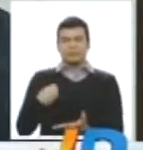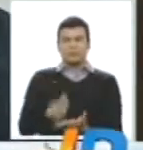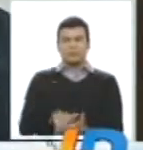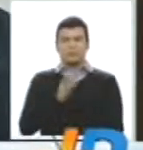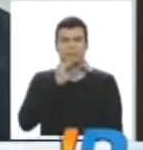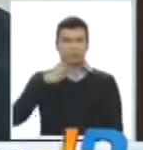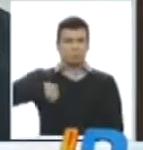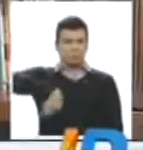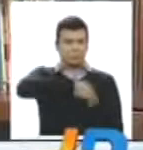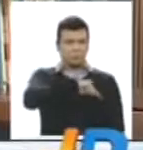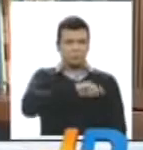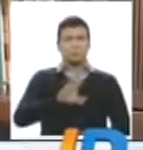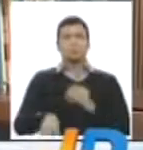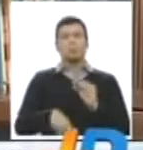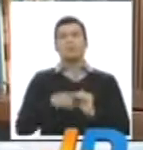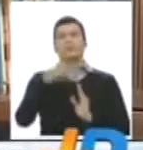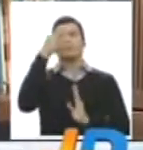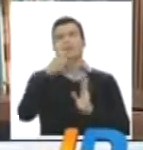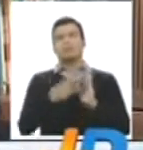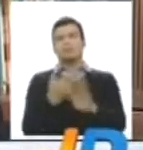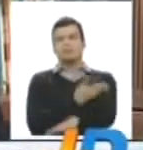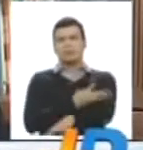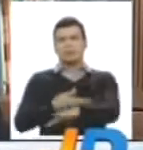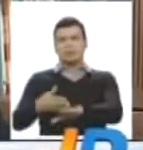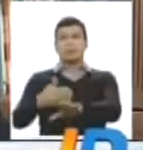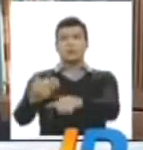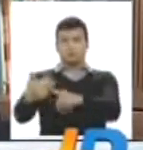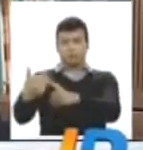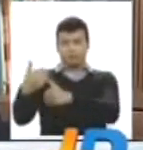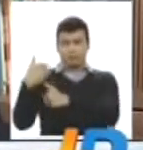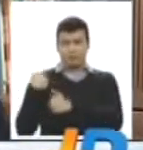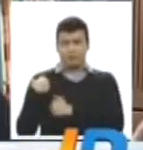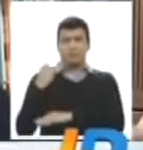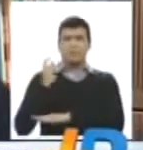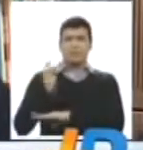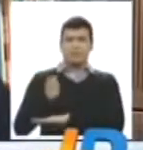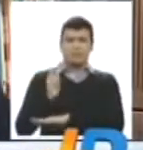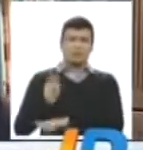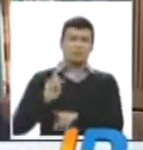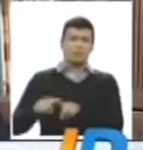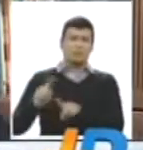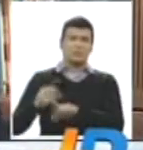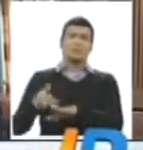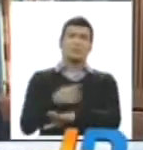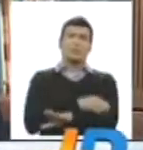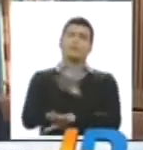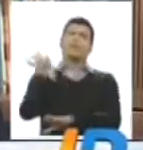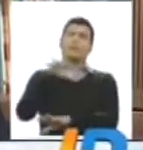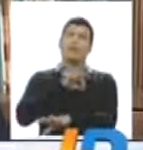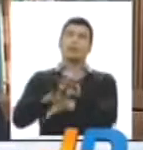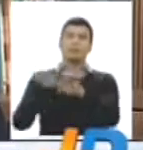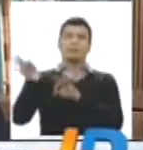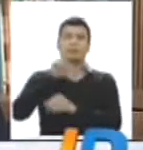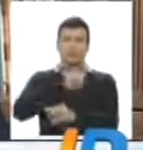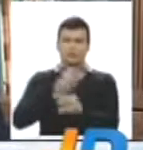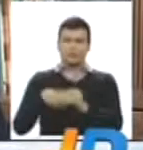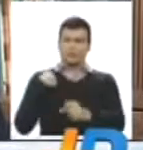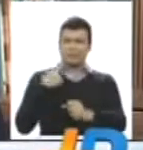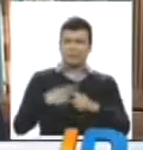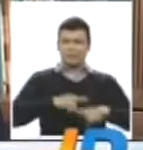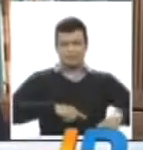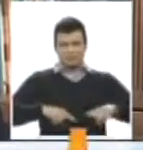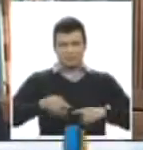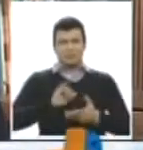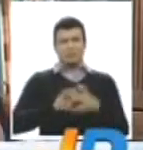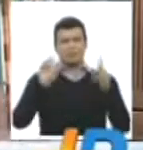Y aproximadamente 3.000 millones de responsabilidades fiscales por ciertas contrataciones que hizo la anterior administración. Sumemos